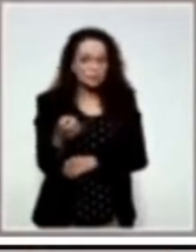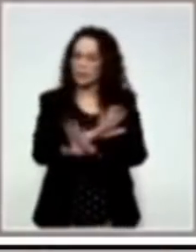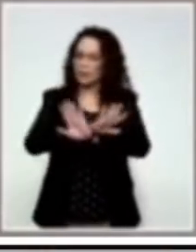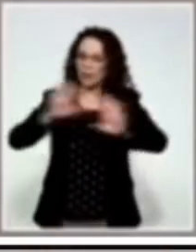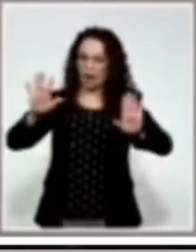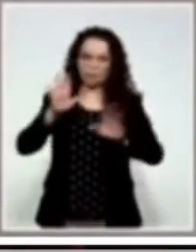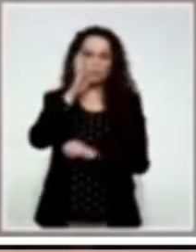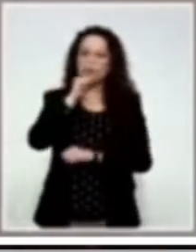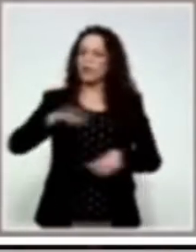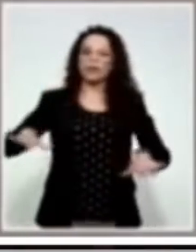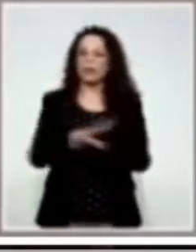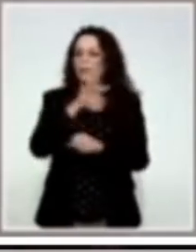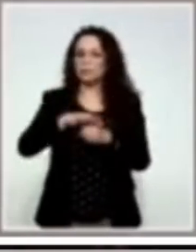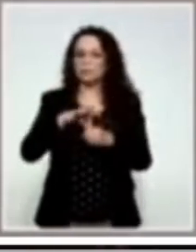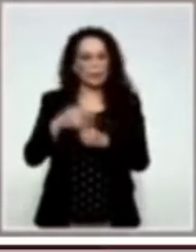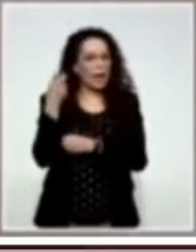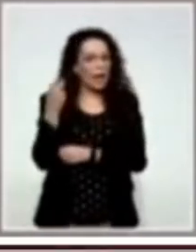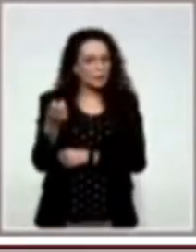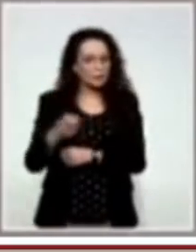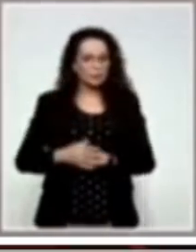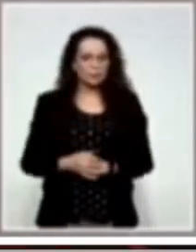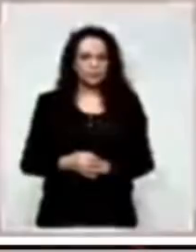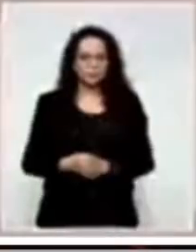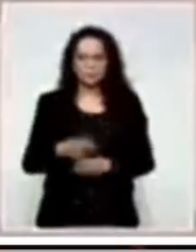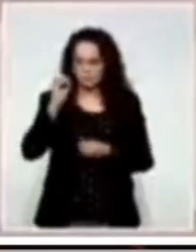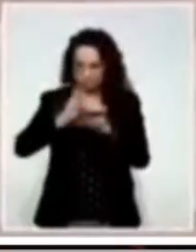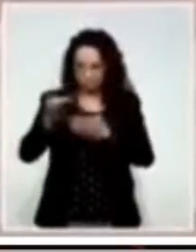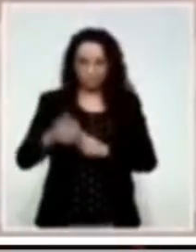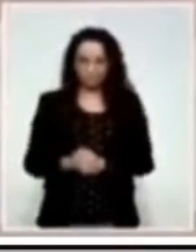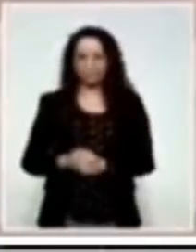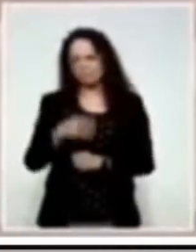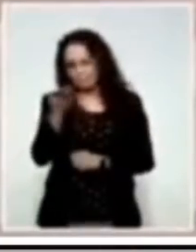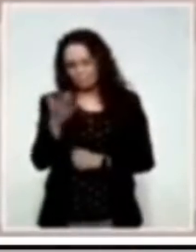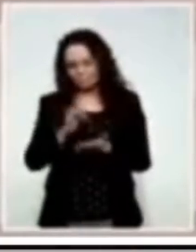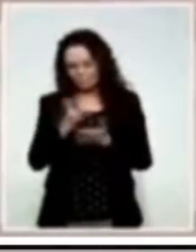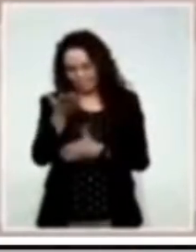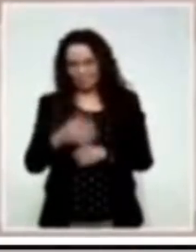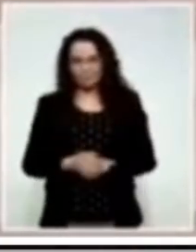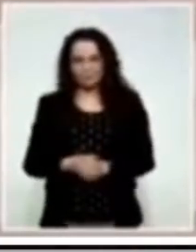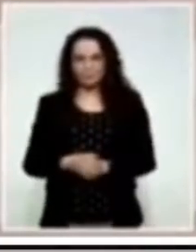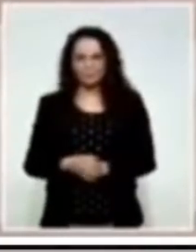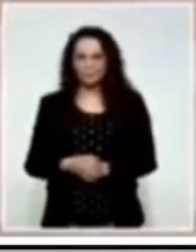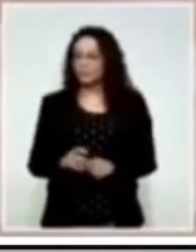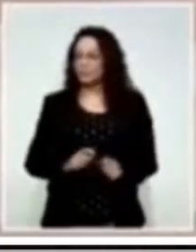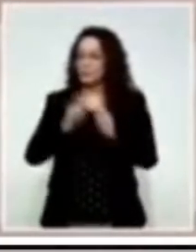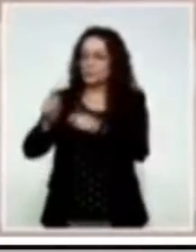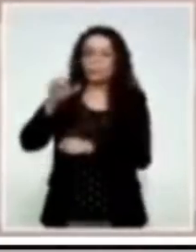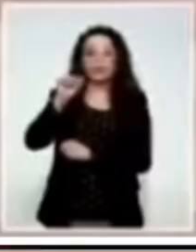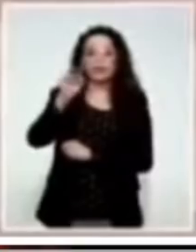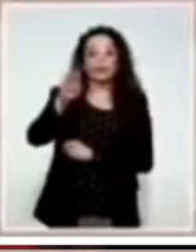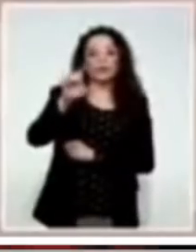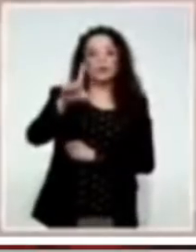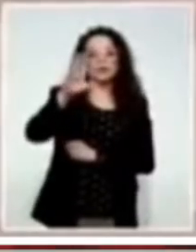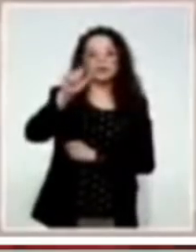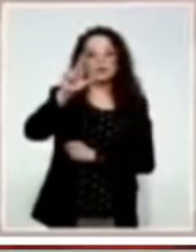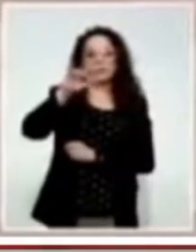variar ningún voto. Muchas ¿Sí? gracias. Gracias a ti. Gracias. Continuamos con Abel Barajas de Reforma. Tenemos